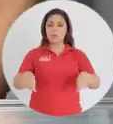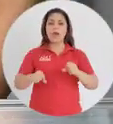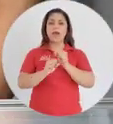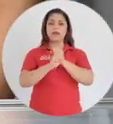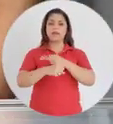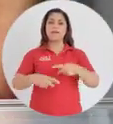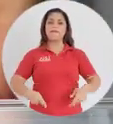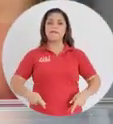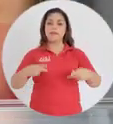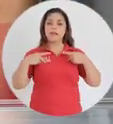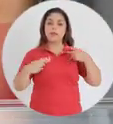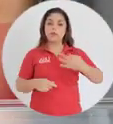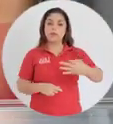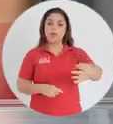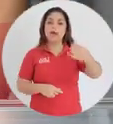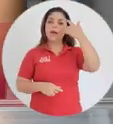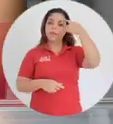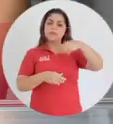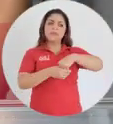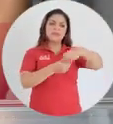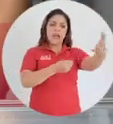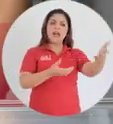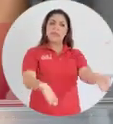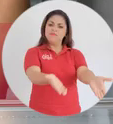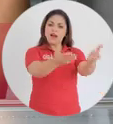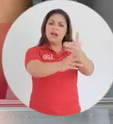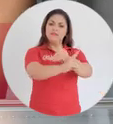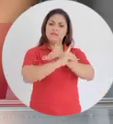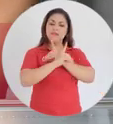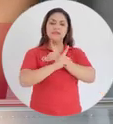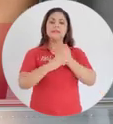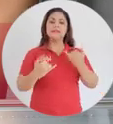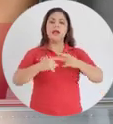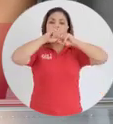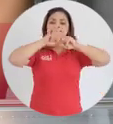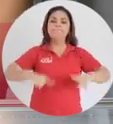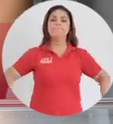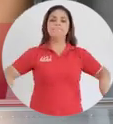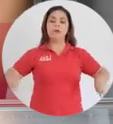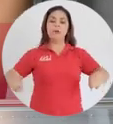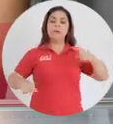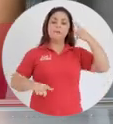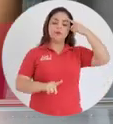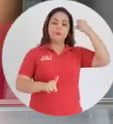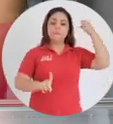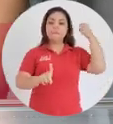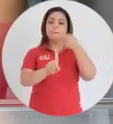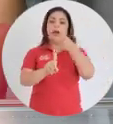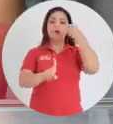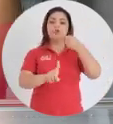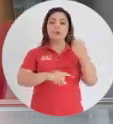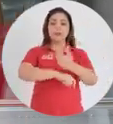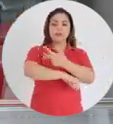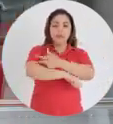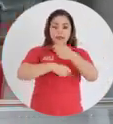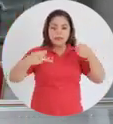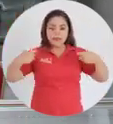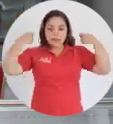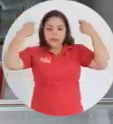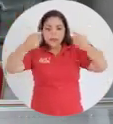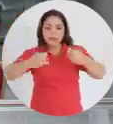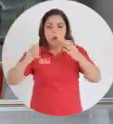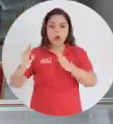hacer en la vida cotidiana para poder salir y defenderse, eso también se ve anulado por el impacto micro del